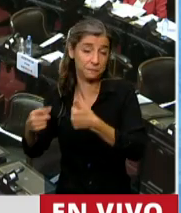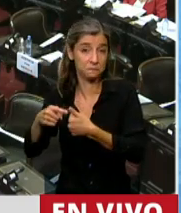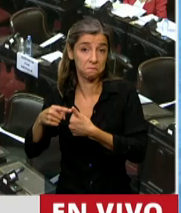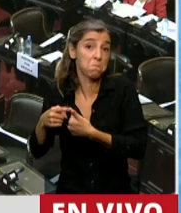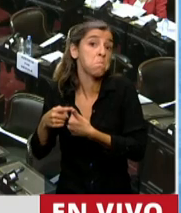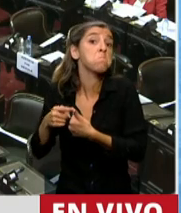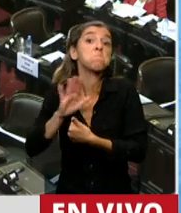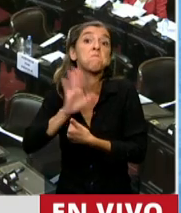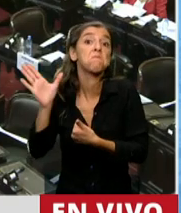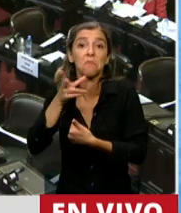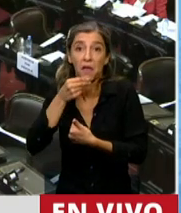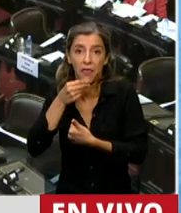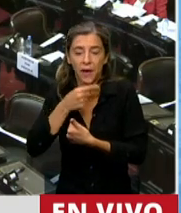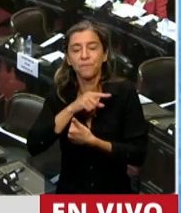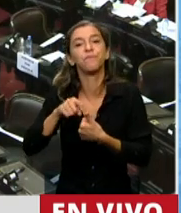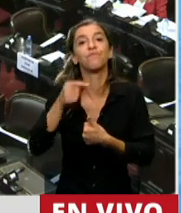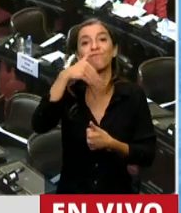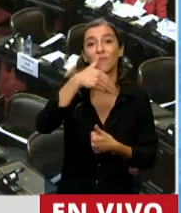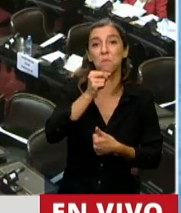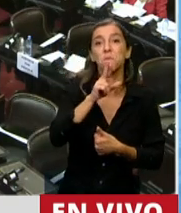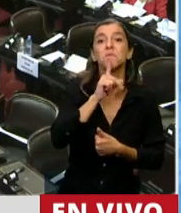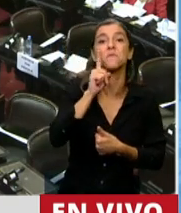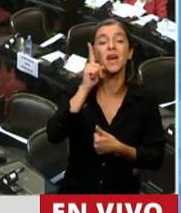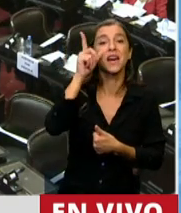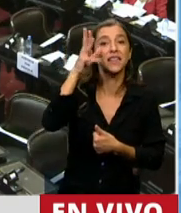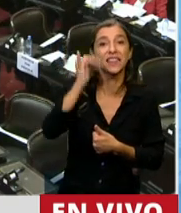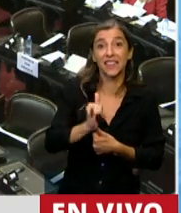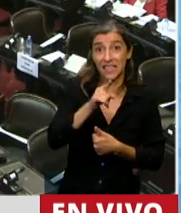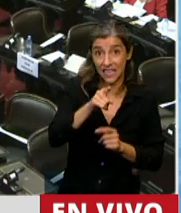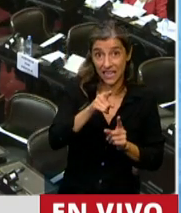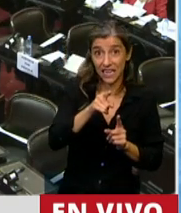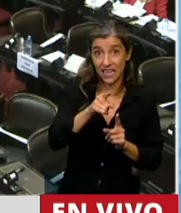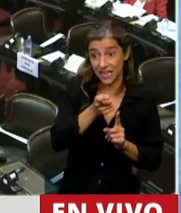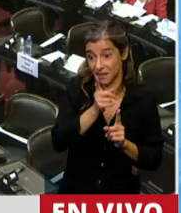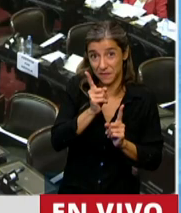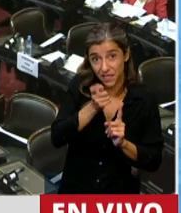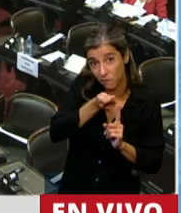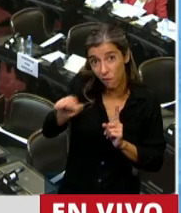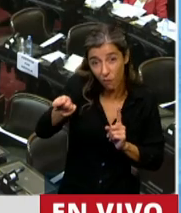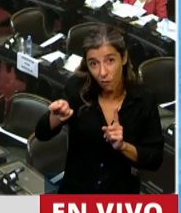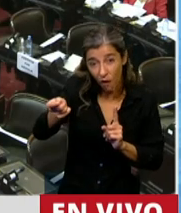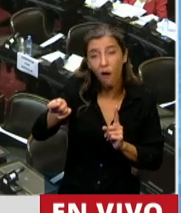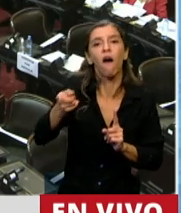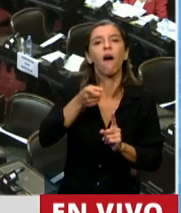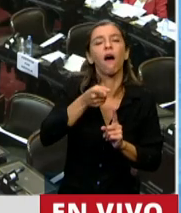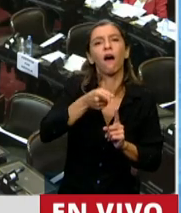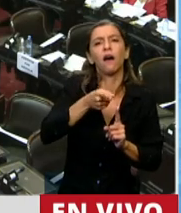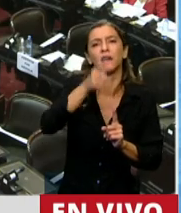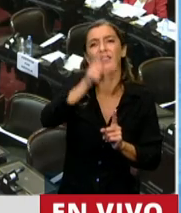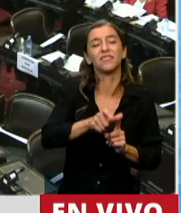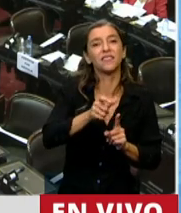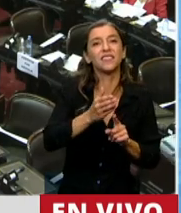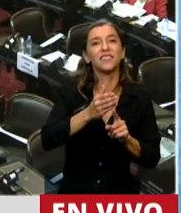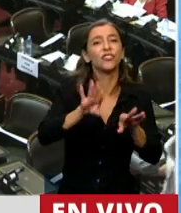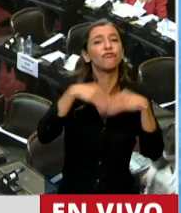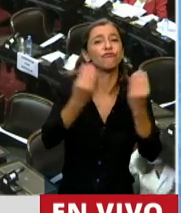Martínez, el femicida de Úrsula, tenía muchas denuncias de otras mujeres, cerca de 40 denuncias en